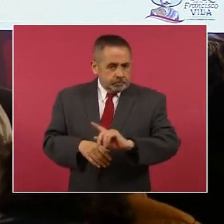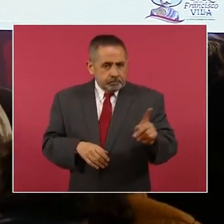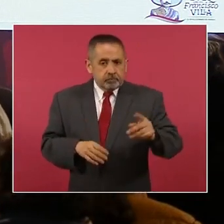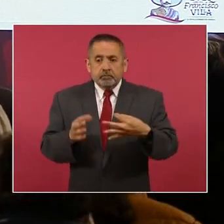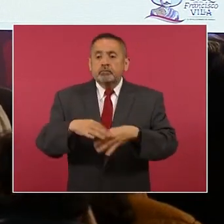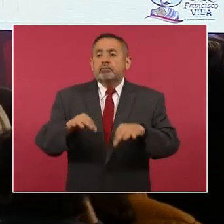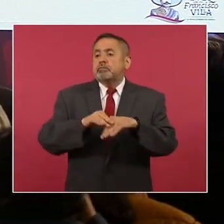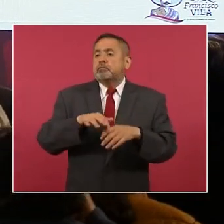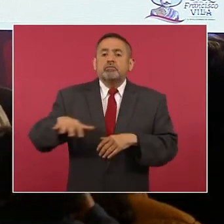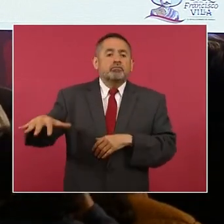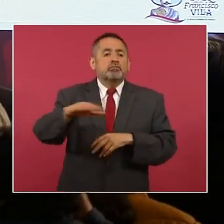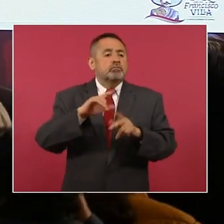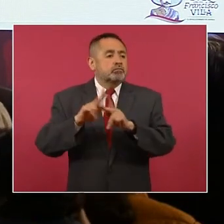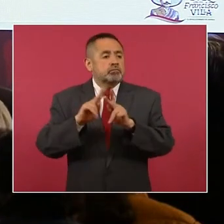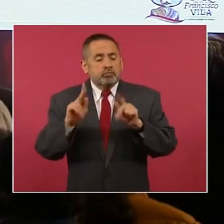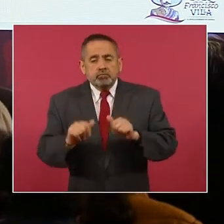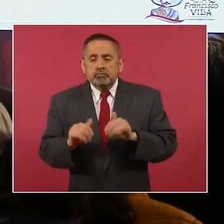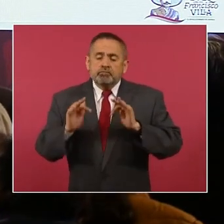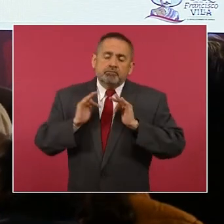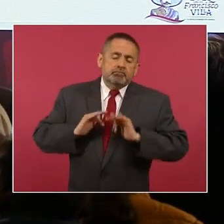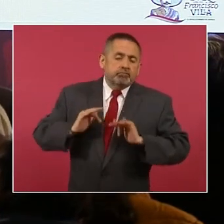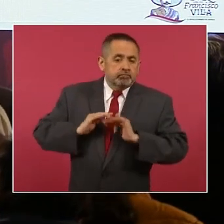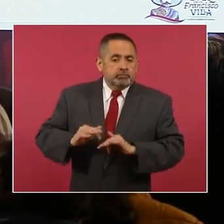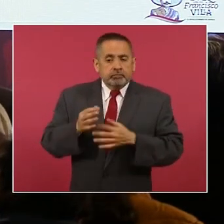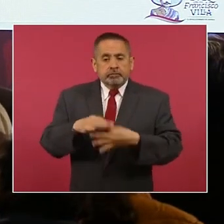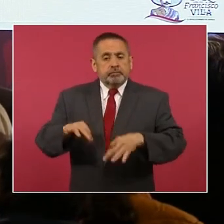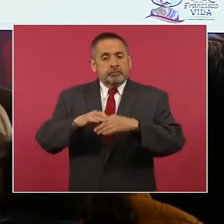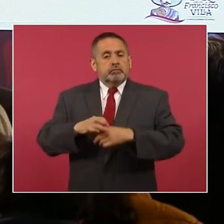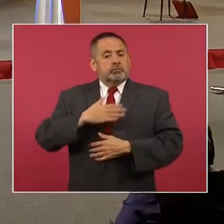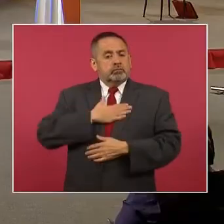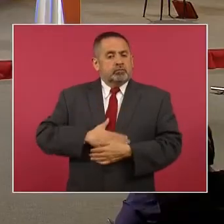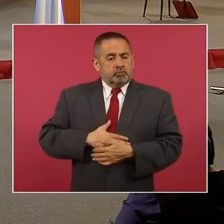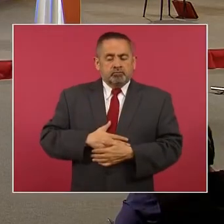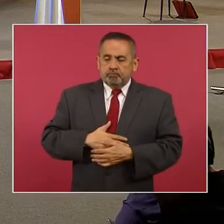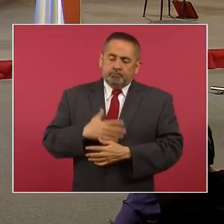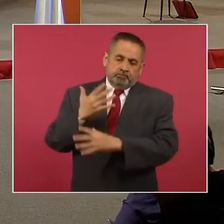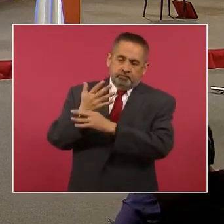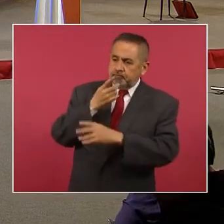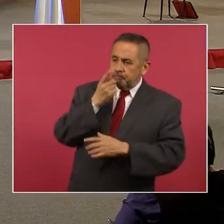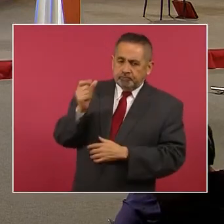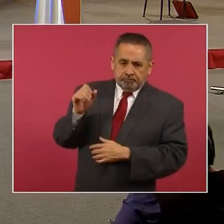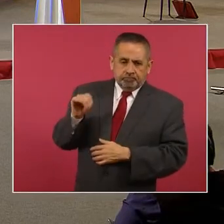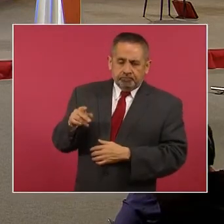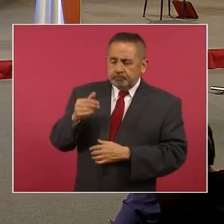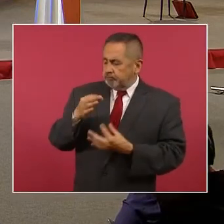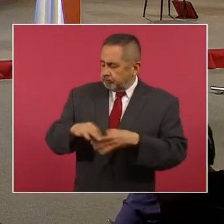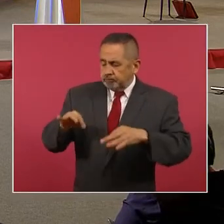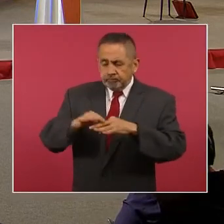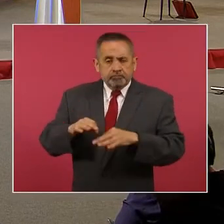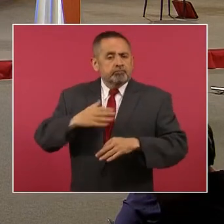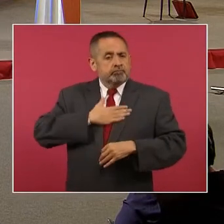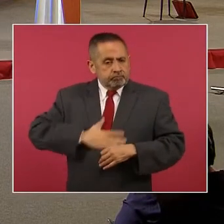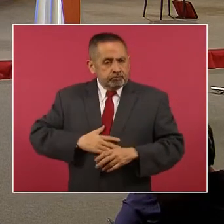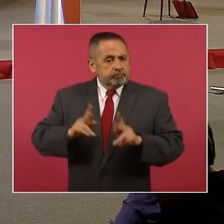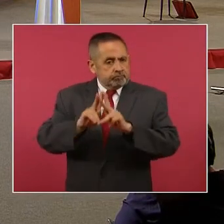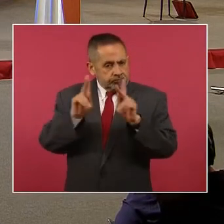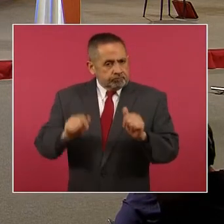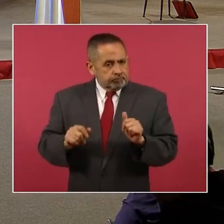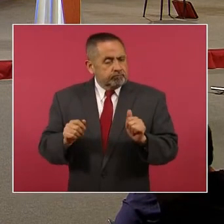son fruto de la justicia, nos dice permanentemente el presidente López Obrador. Hoy nos